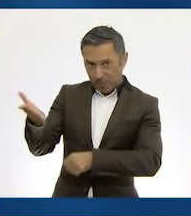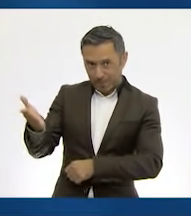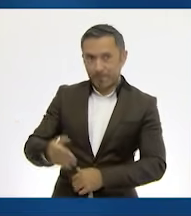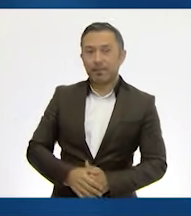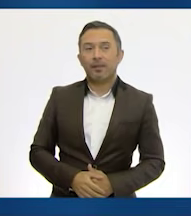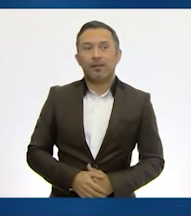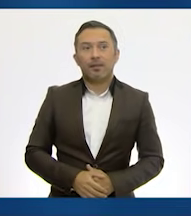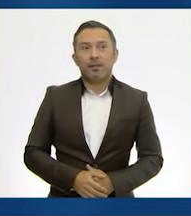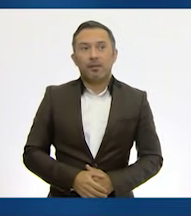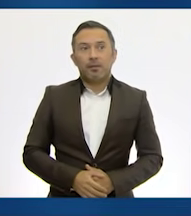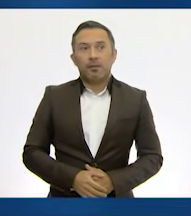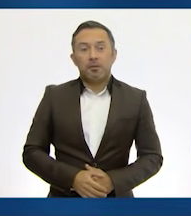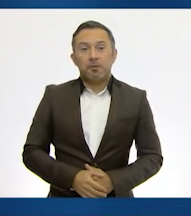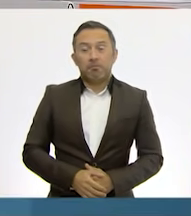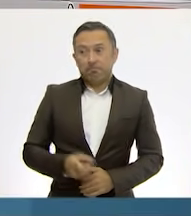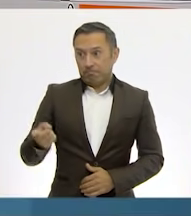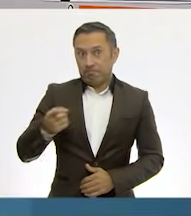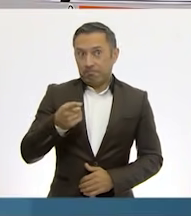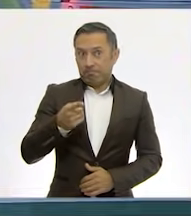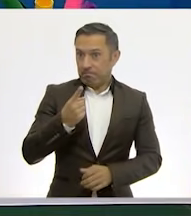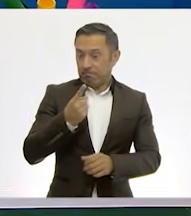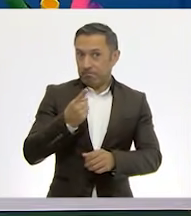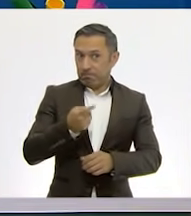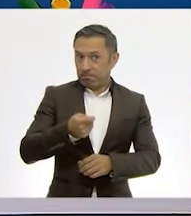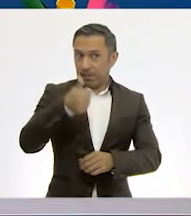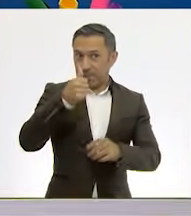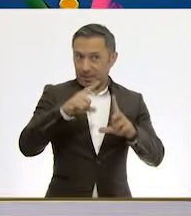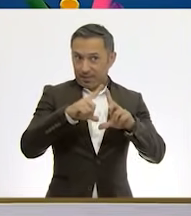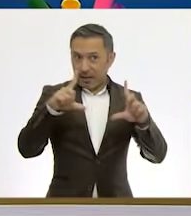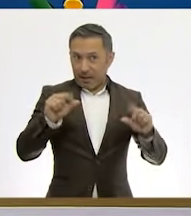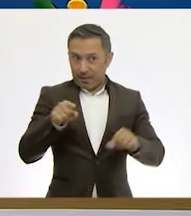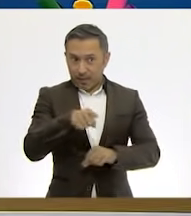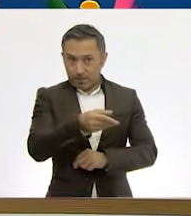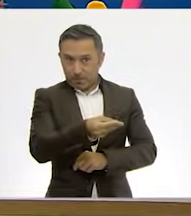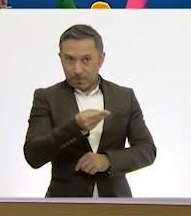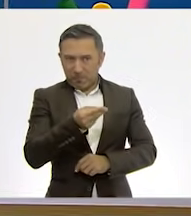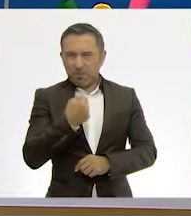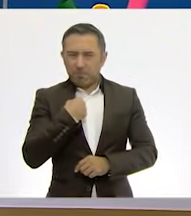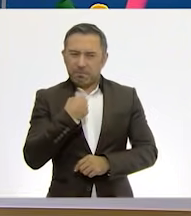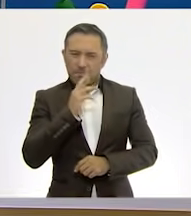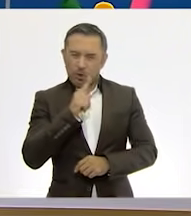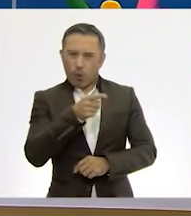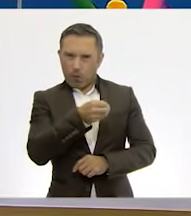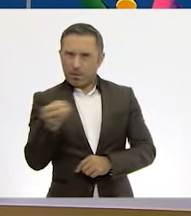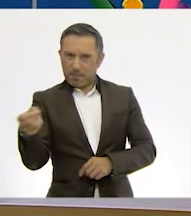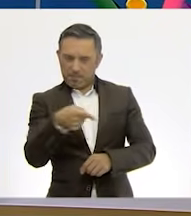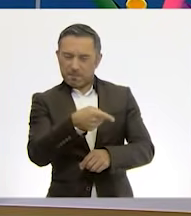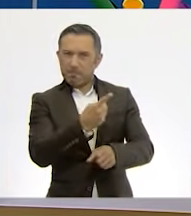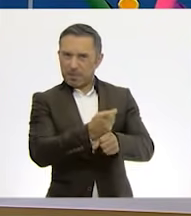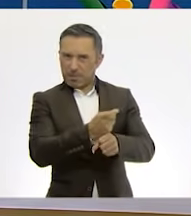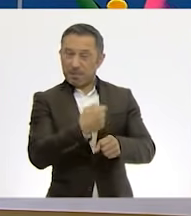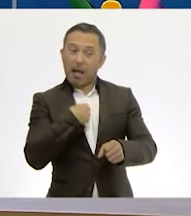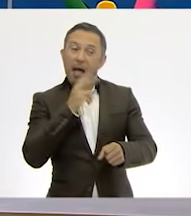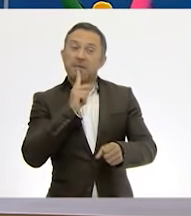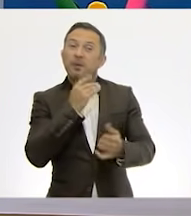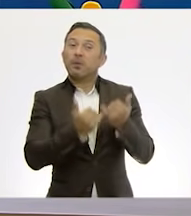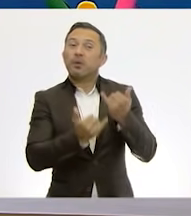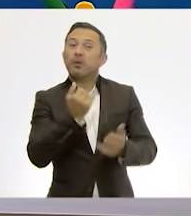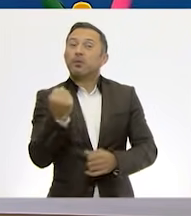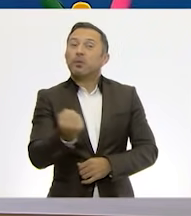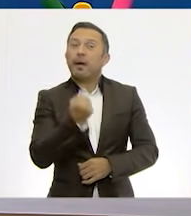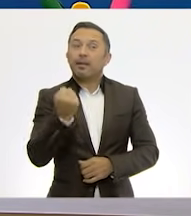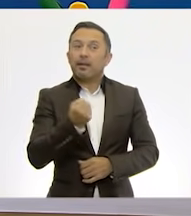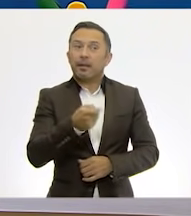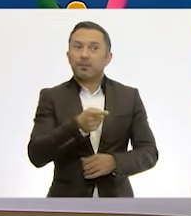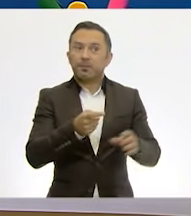la primera tarjeta. ¿Te parece bien? Creo que me voy a ir en orden. Voy a tomar esta primera. Siento que es de la suerte. ¿Qué tal